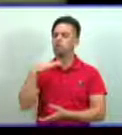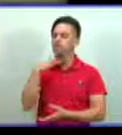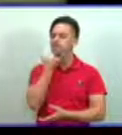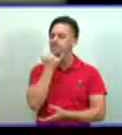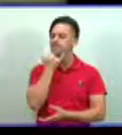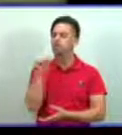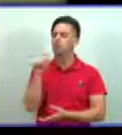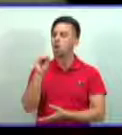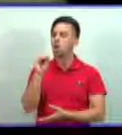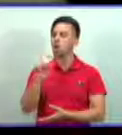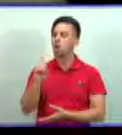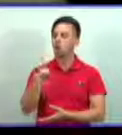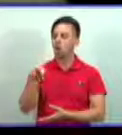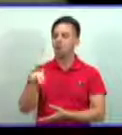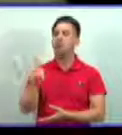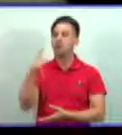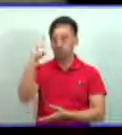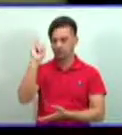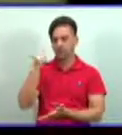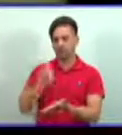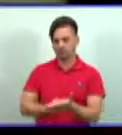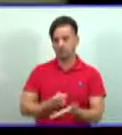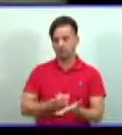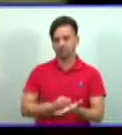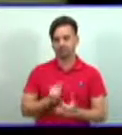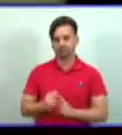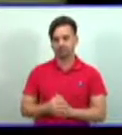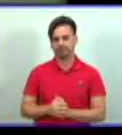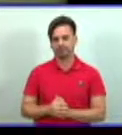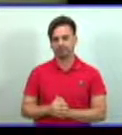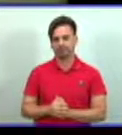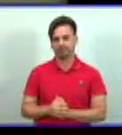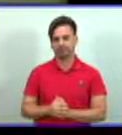estos elementos que caracterizan